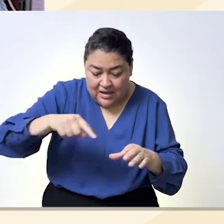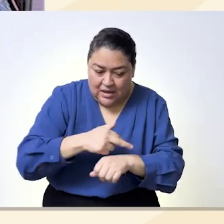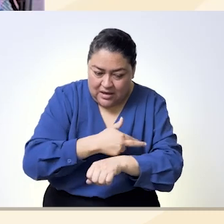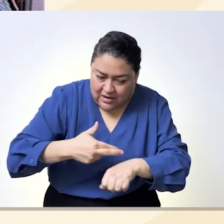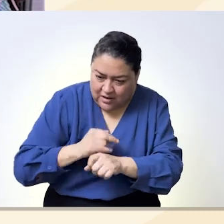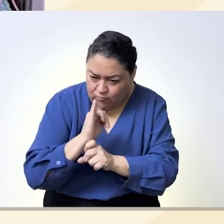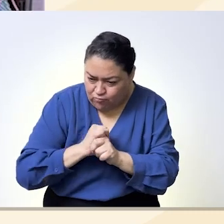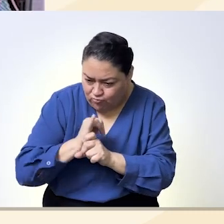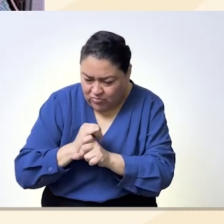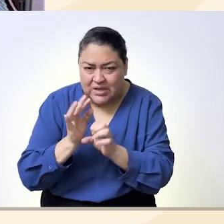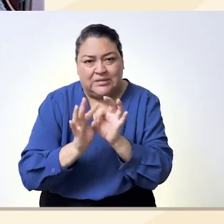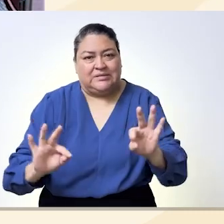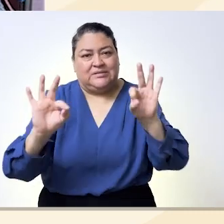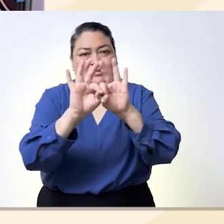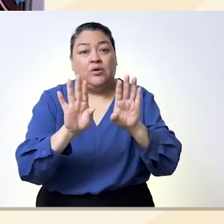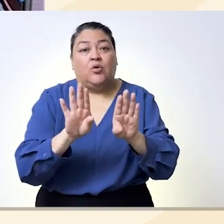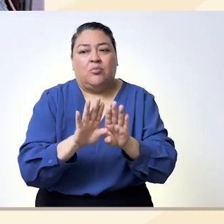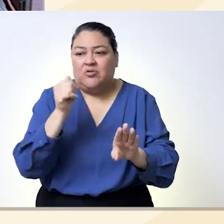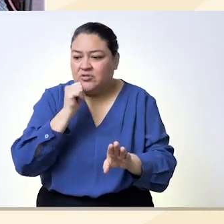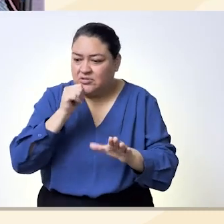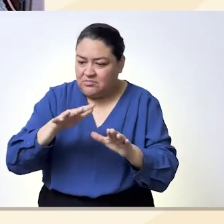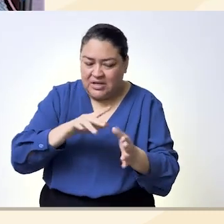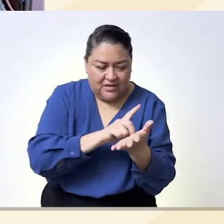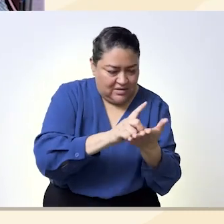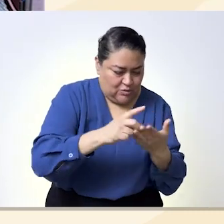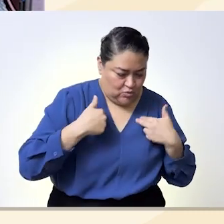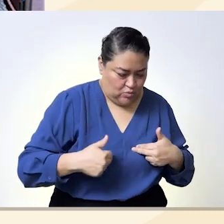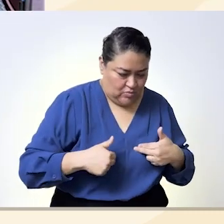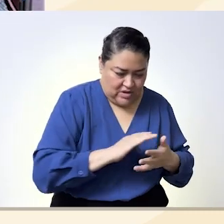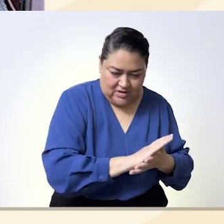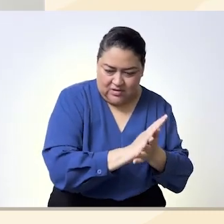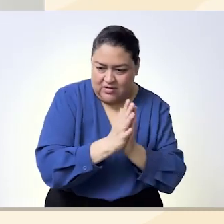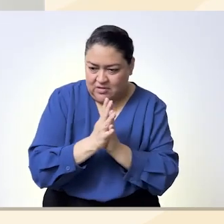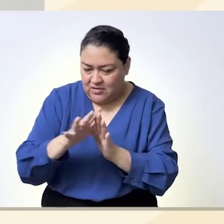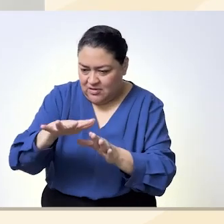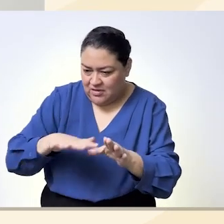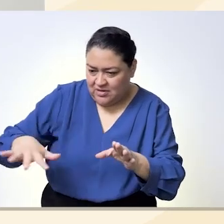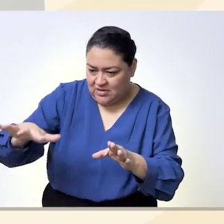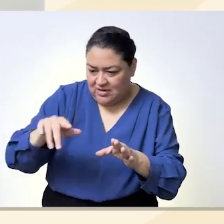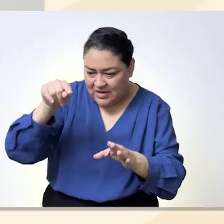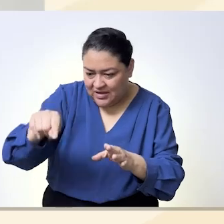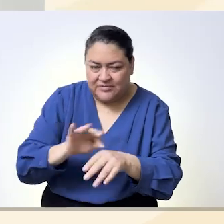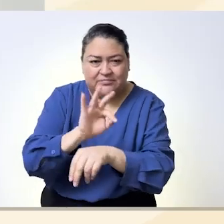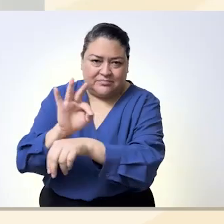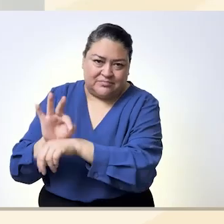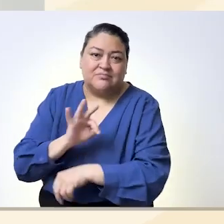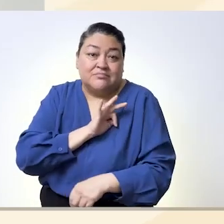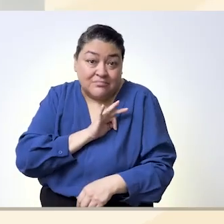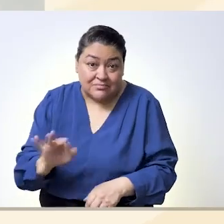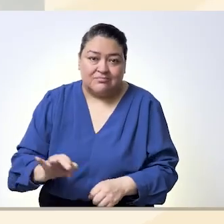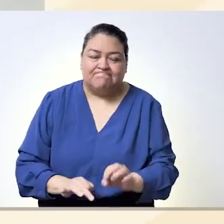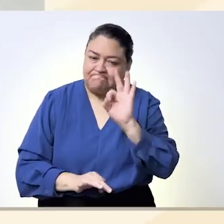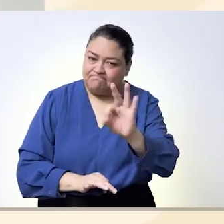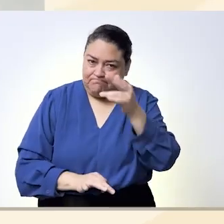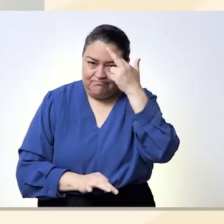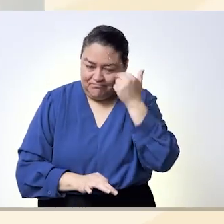trasladar toda la cuestión de derechos humanos a una forma crítica de procesar toda esta información. Sí. Exactamente. Maine, cuéntanos,